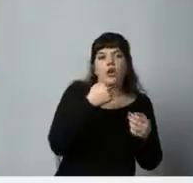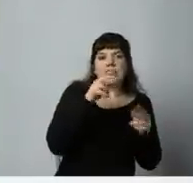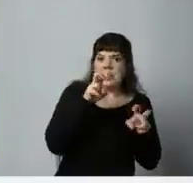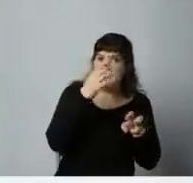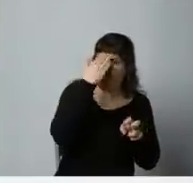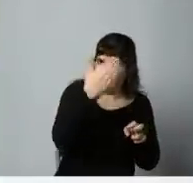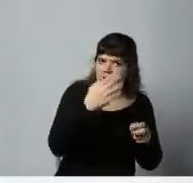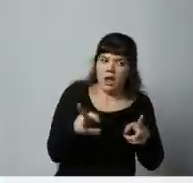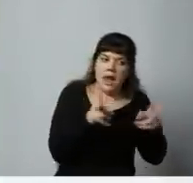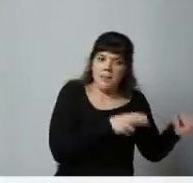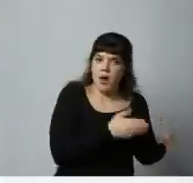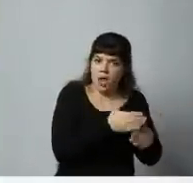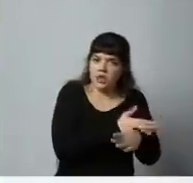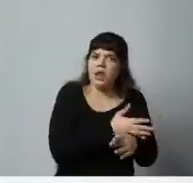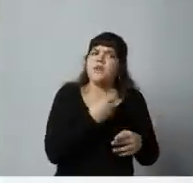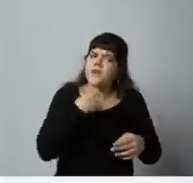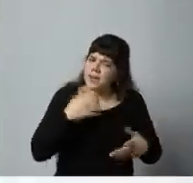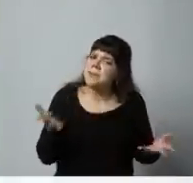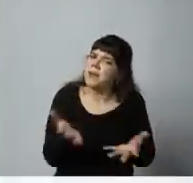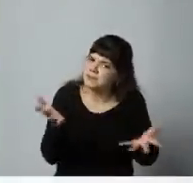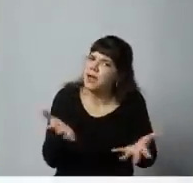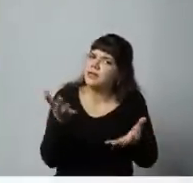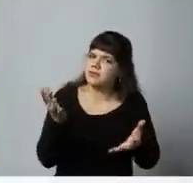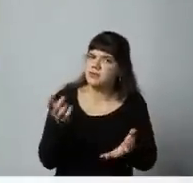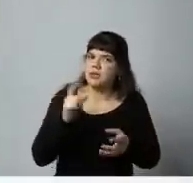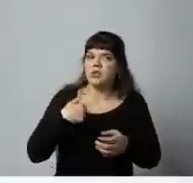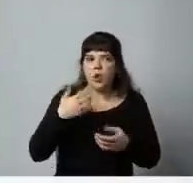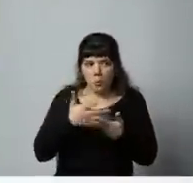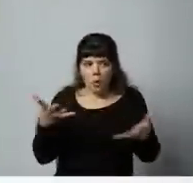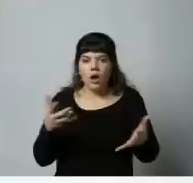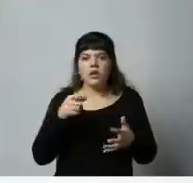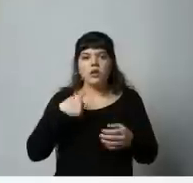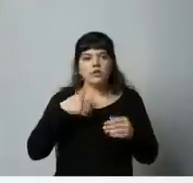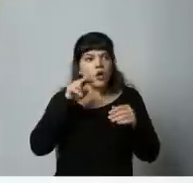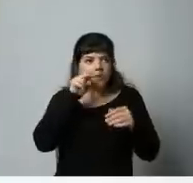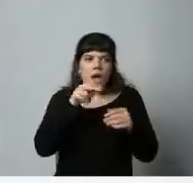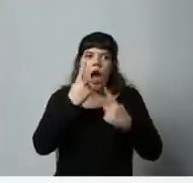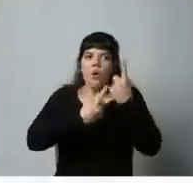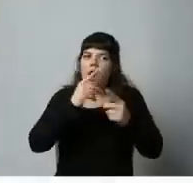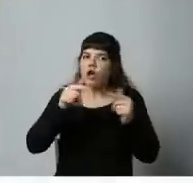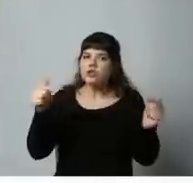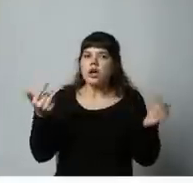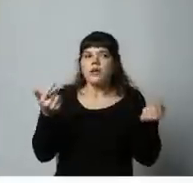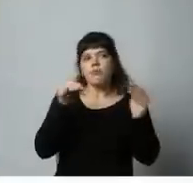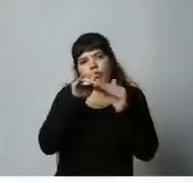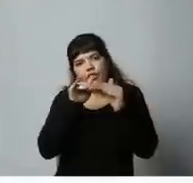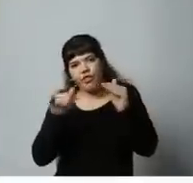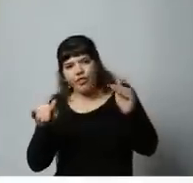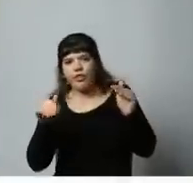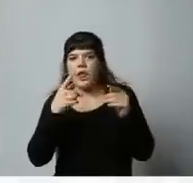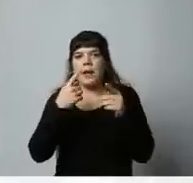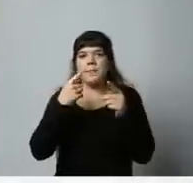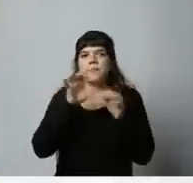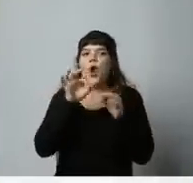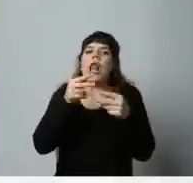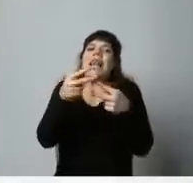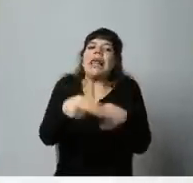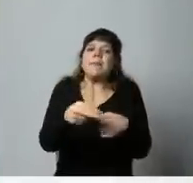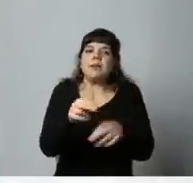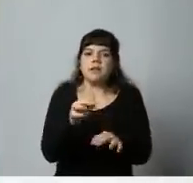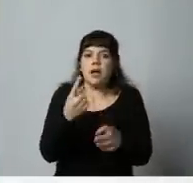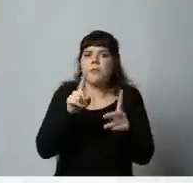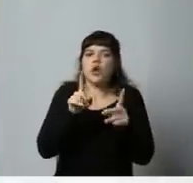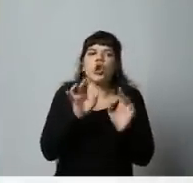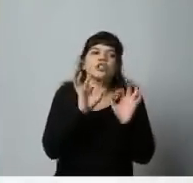crítico porque el progresismo ha demostrado rendimientos decrecientes y límites y no alcanza digamos con complementar una